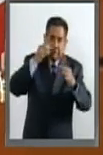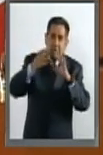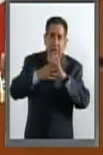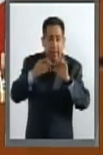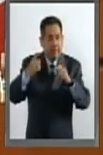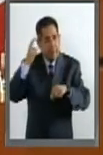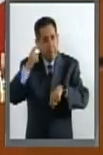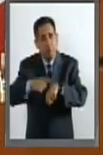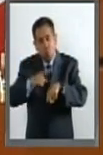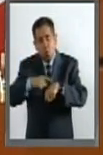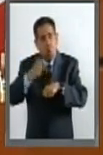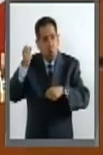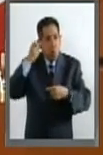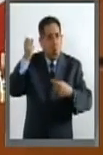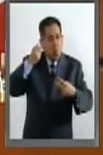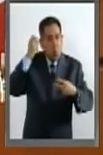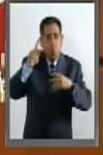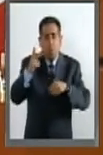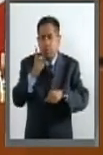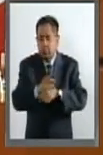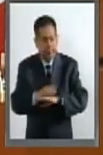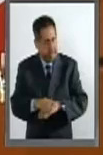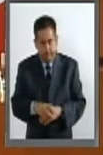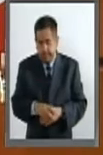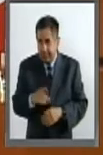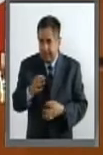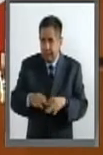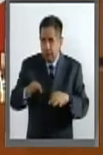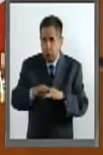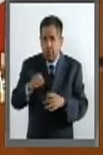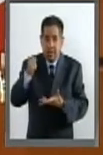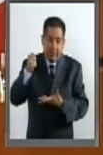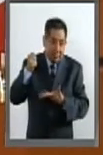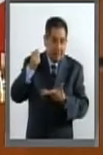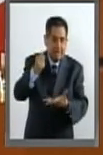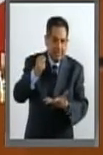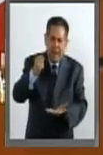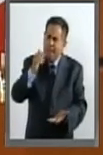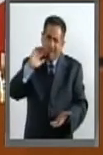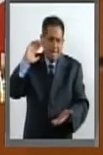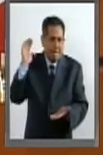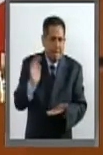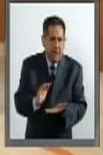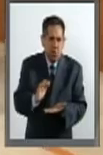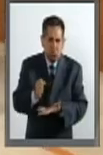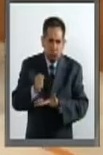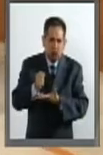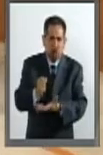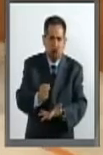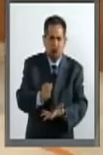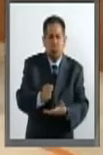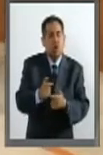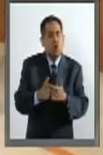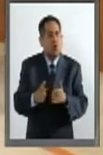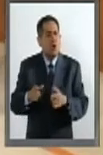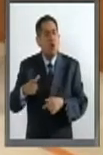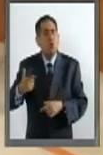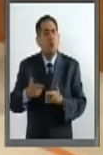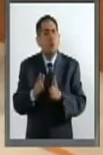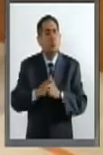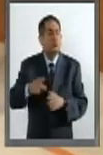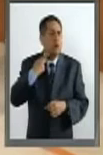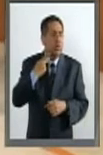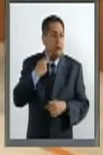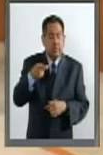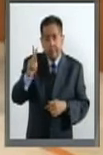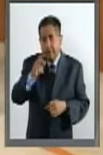Es importante, vamos a reducir el dinero que se le otorga a los partidos políticos, pero en consecuencia tenemos